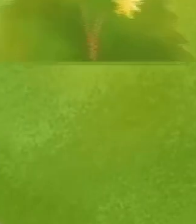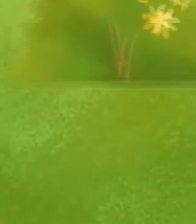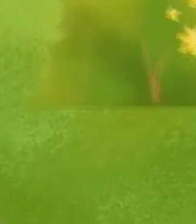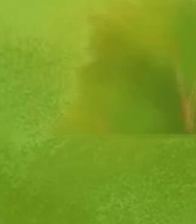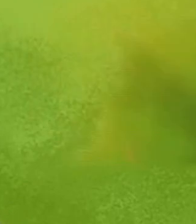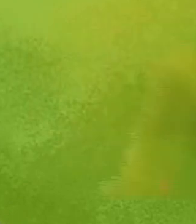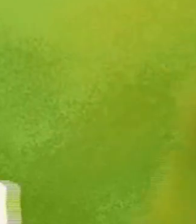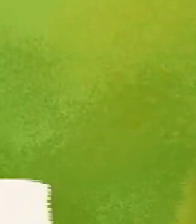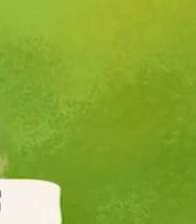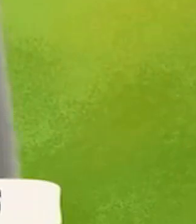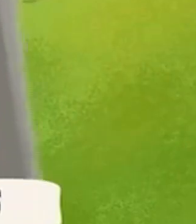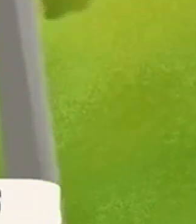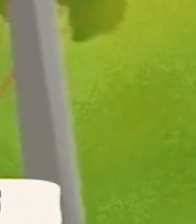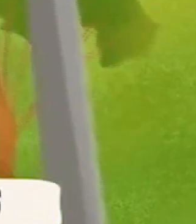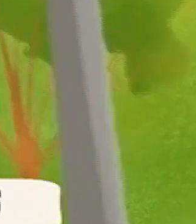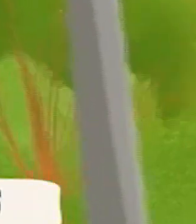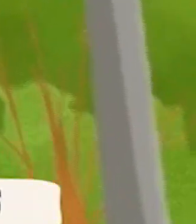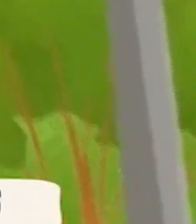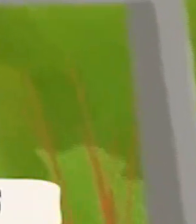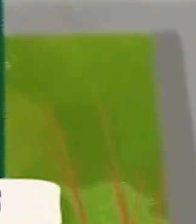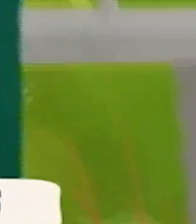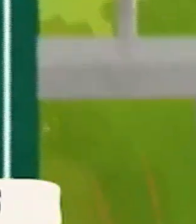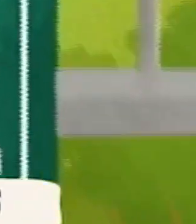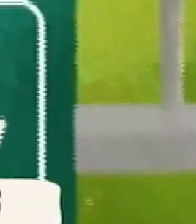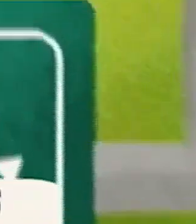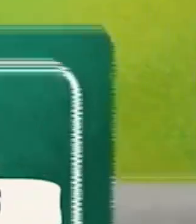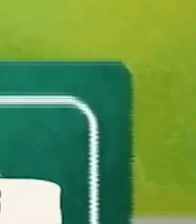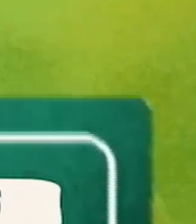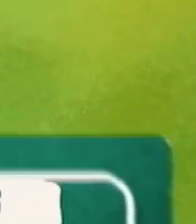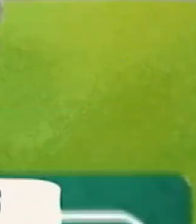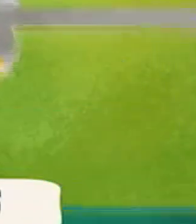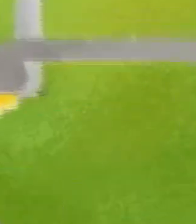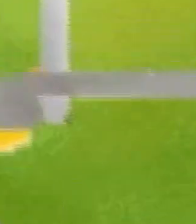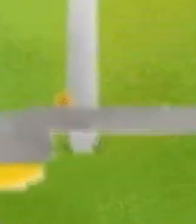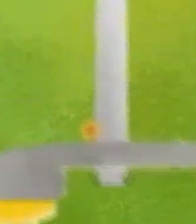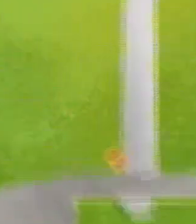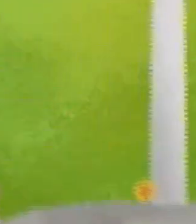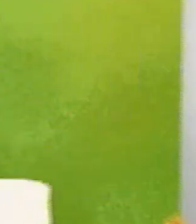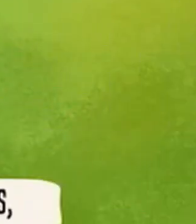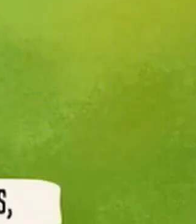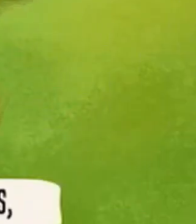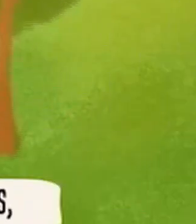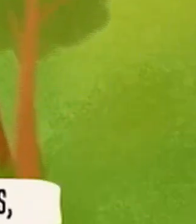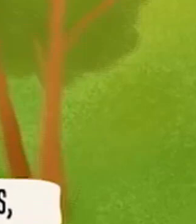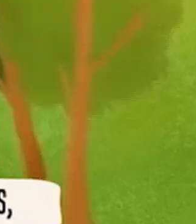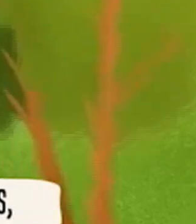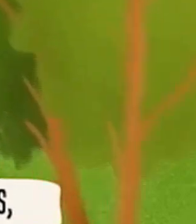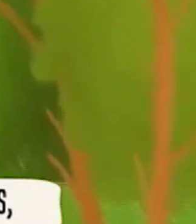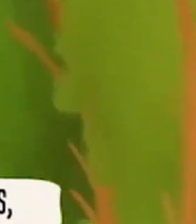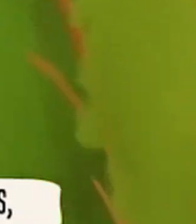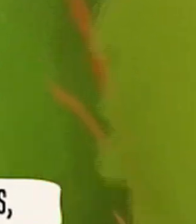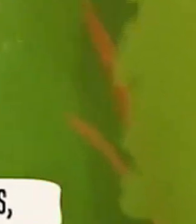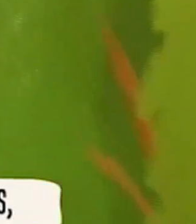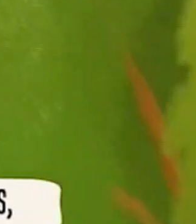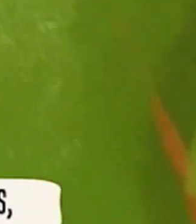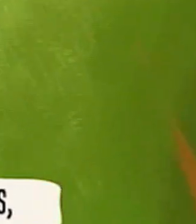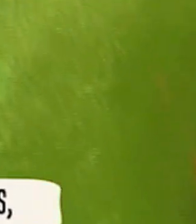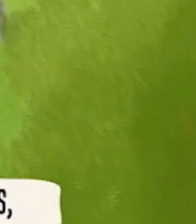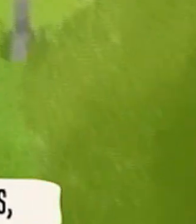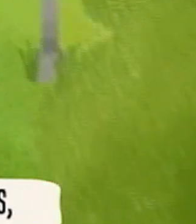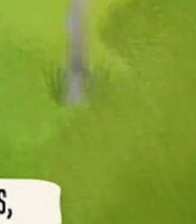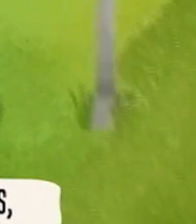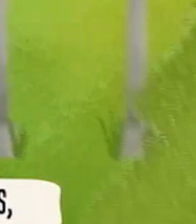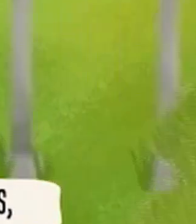Este es el camino para atender las afectaciones emocionales de tus hijos e hijas. Si tus hijos e hijas experimentan estas